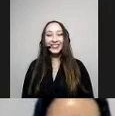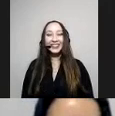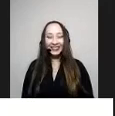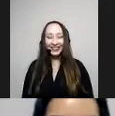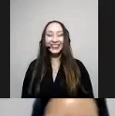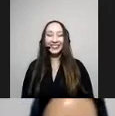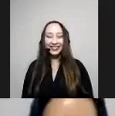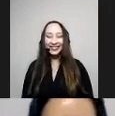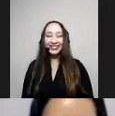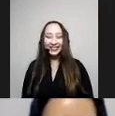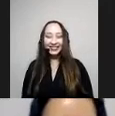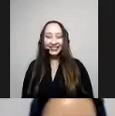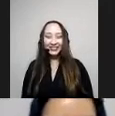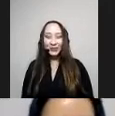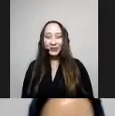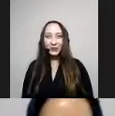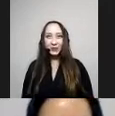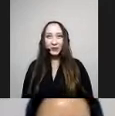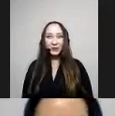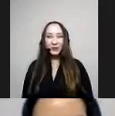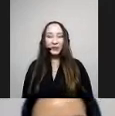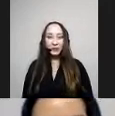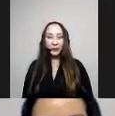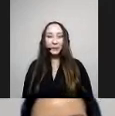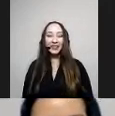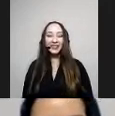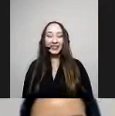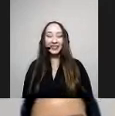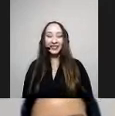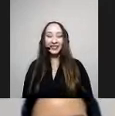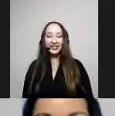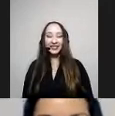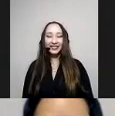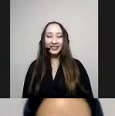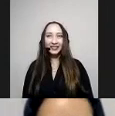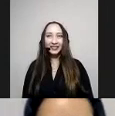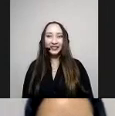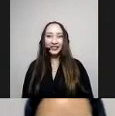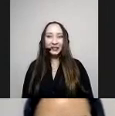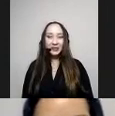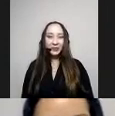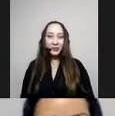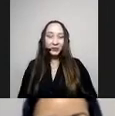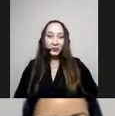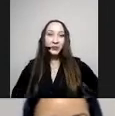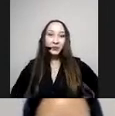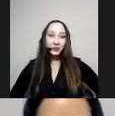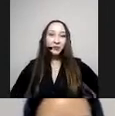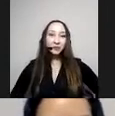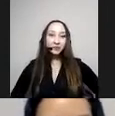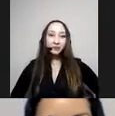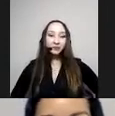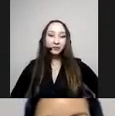y de ir para poder sentir todo, ¿no? Y Así finalmente, es. Julio Ramírez también comenta, el